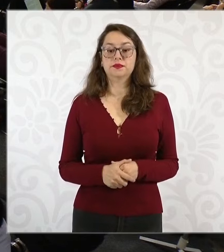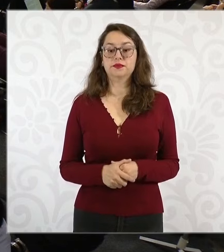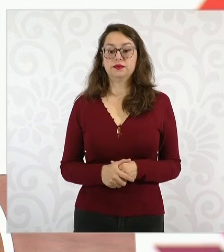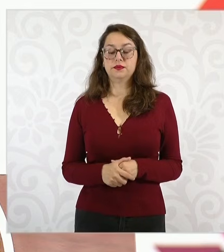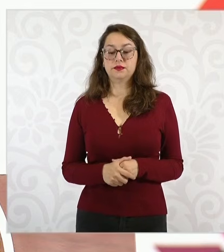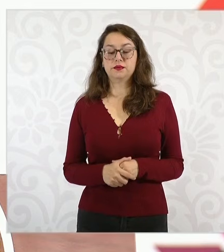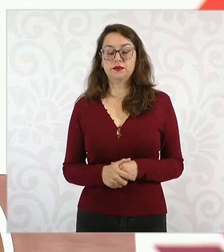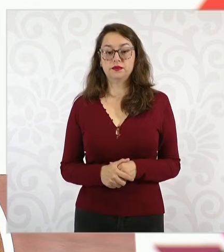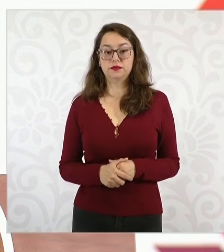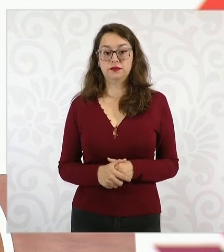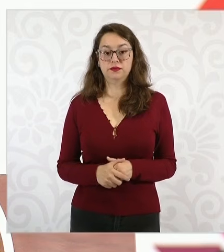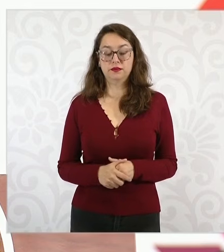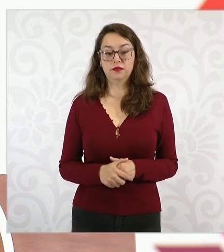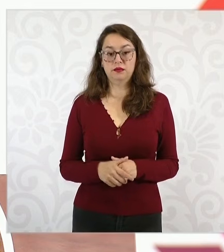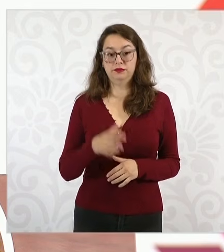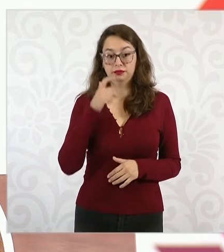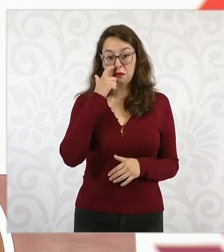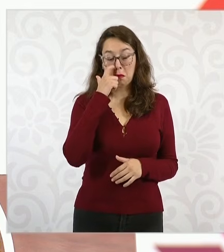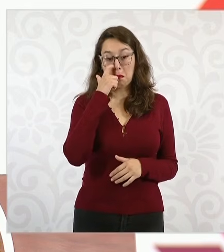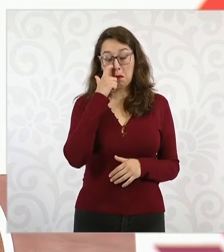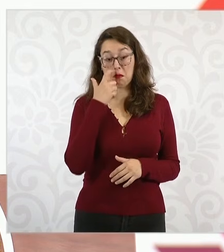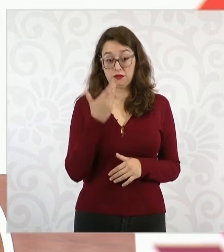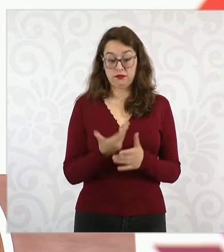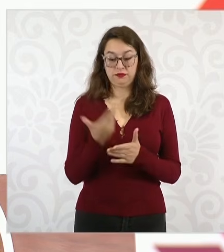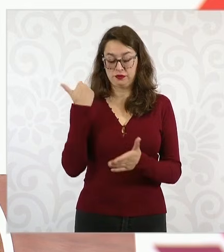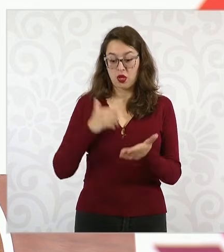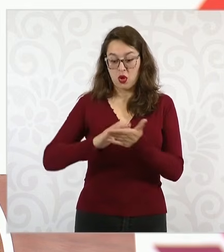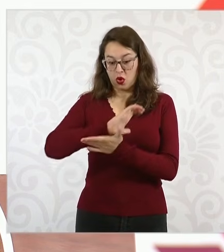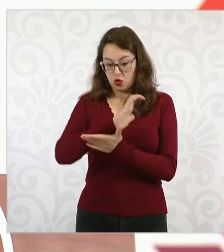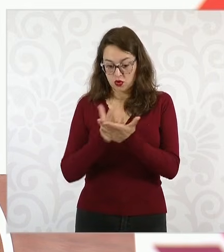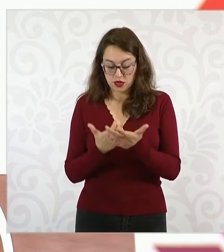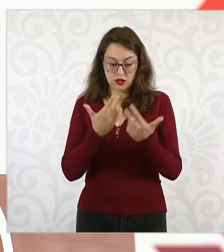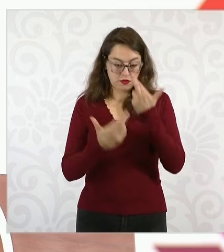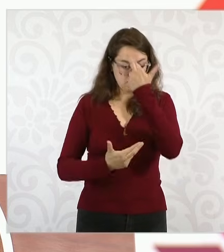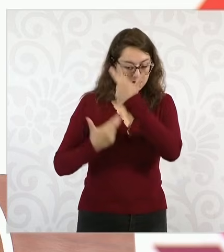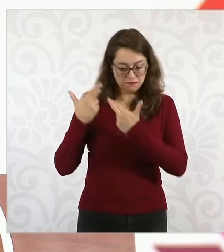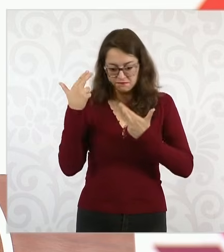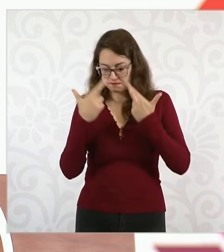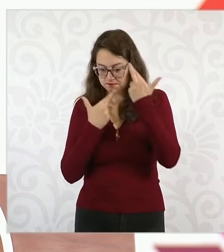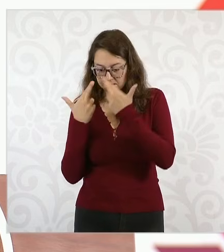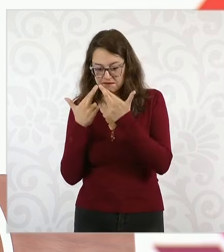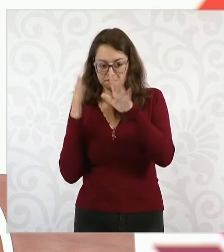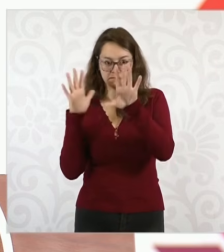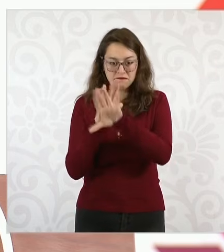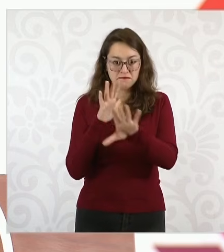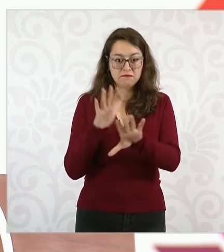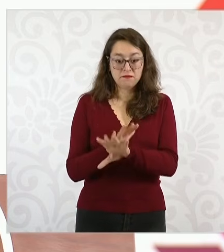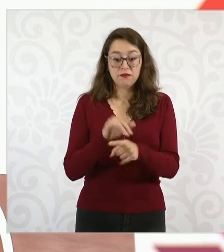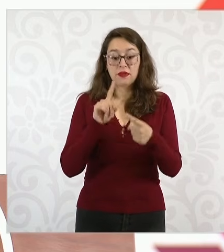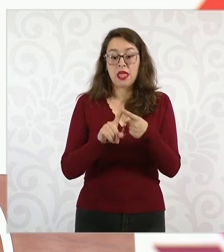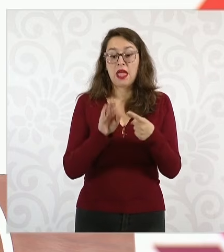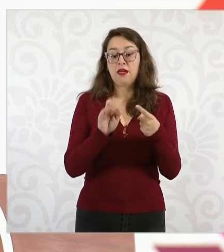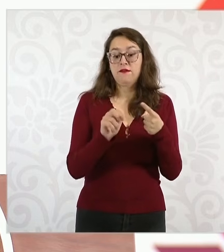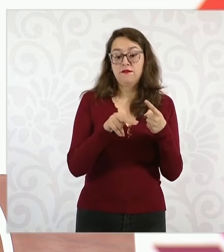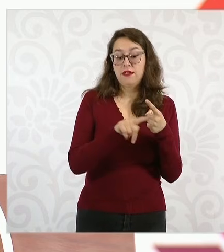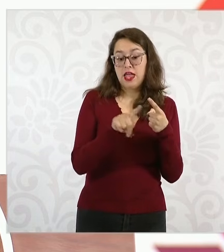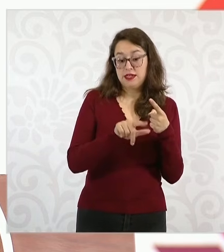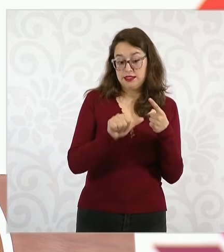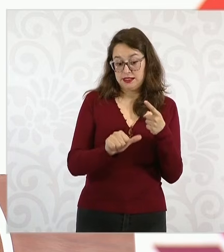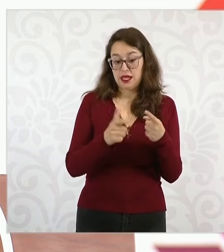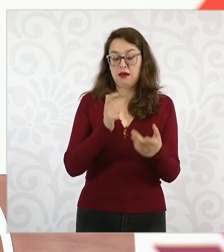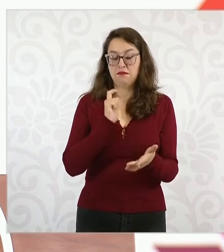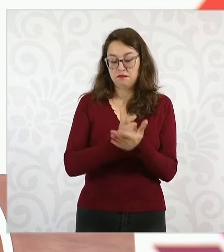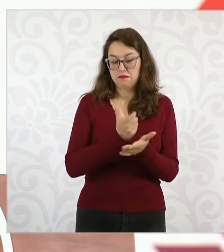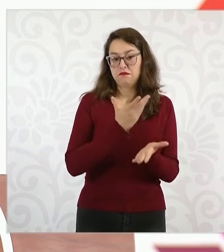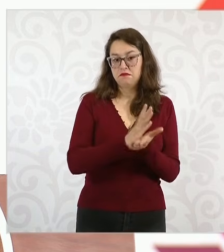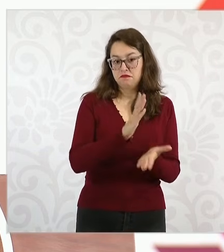se hicieron las modificaciones a los contratos de adhesión para establecer o la fianza o la garantía.